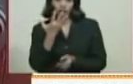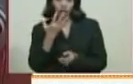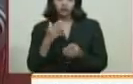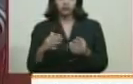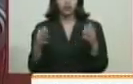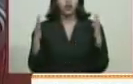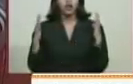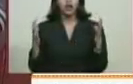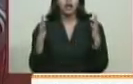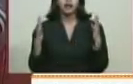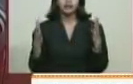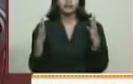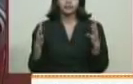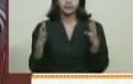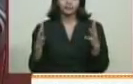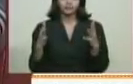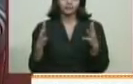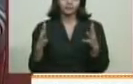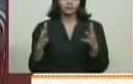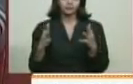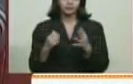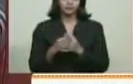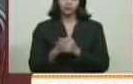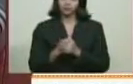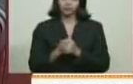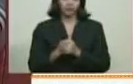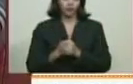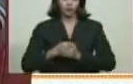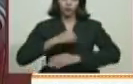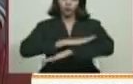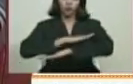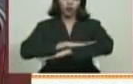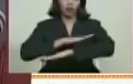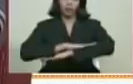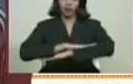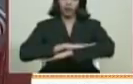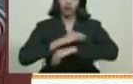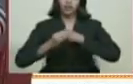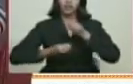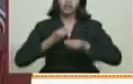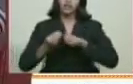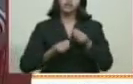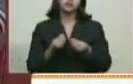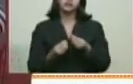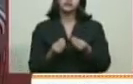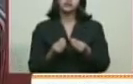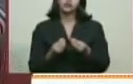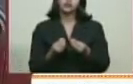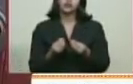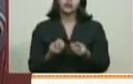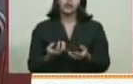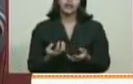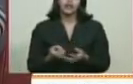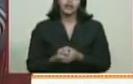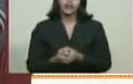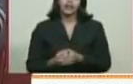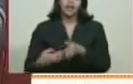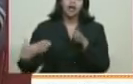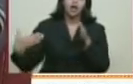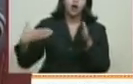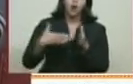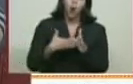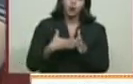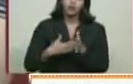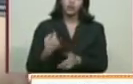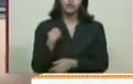gigantesca y criminal acción que se pretendió realizar contra, en